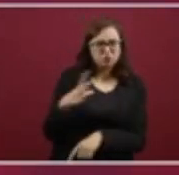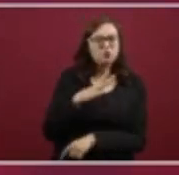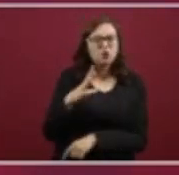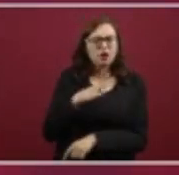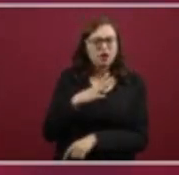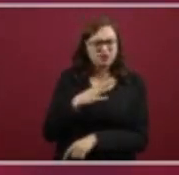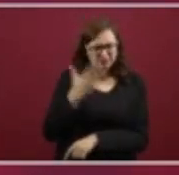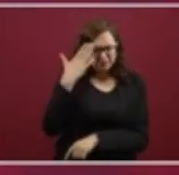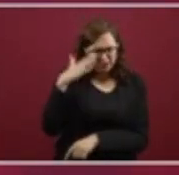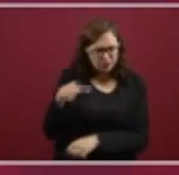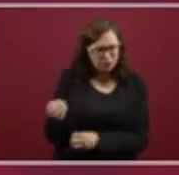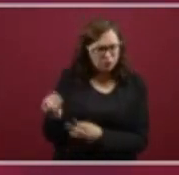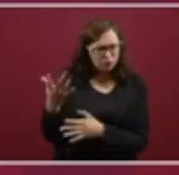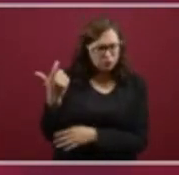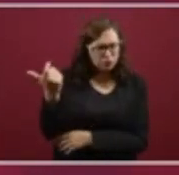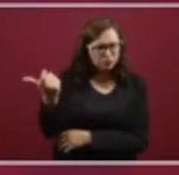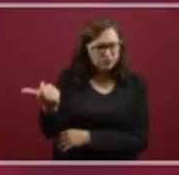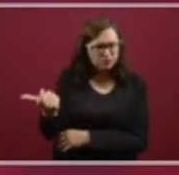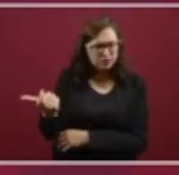¿Saben cuánto